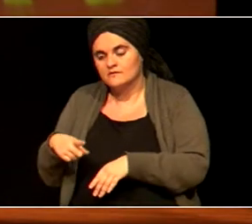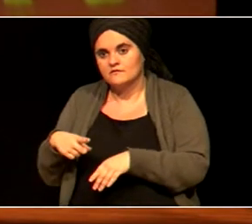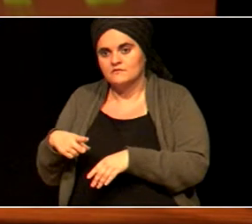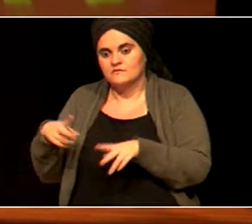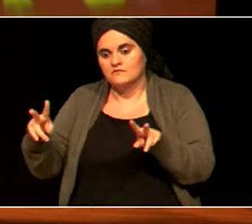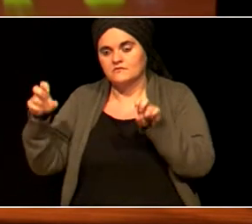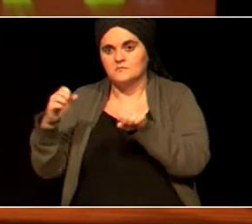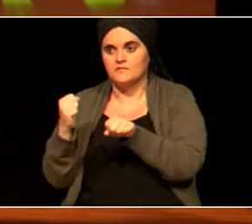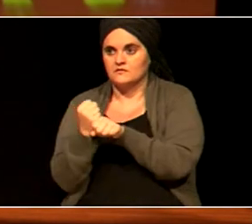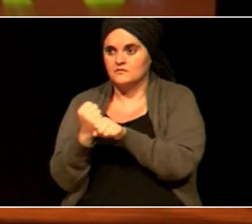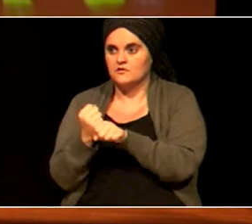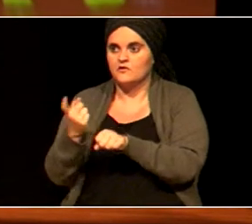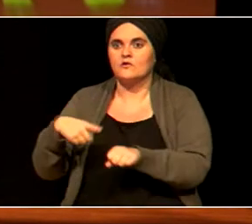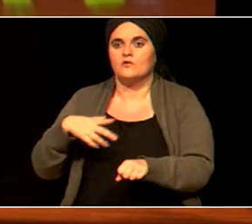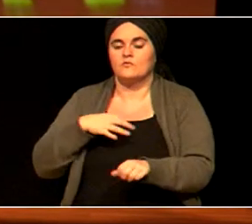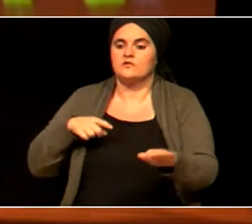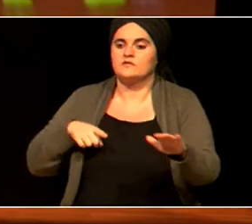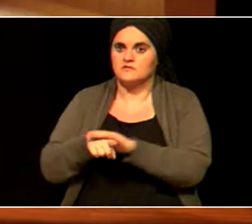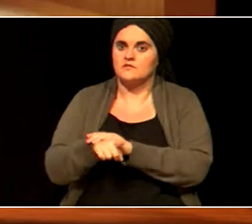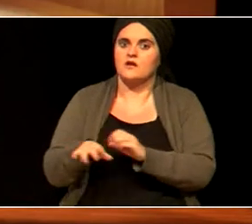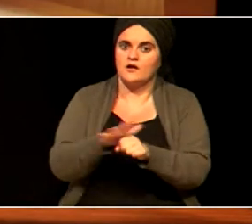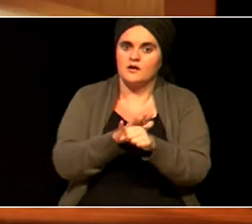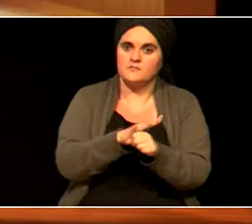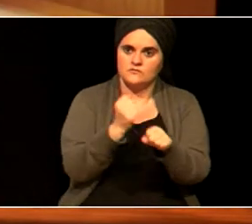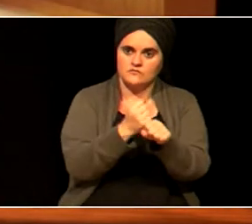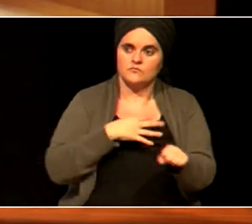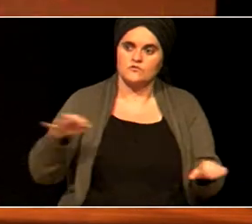puedan desarrollar otro tipo de trabajos en el mundo laboral.